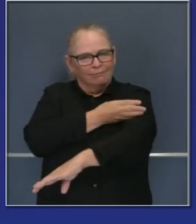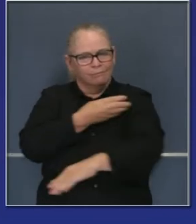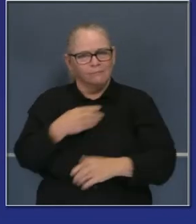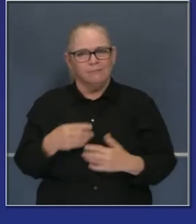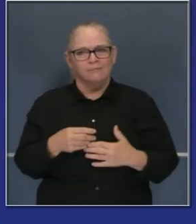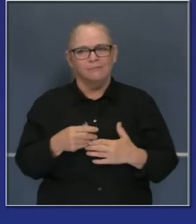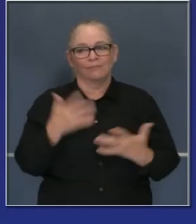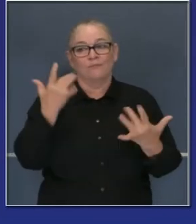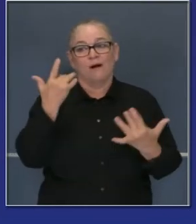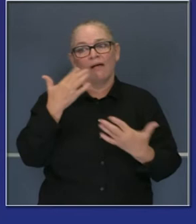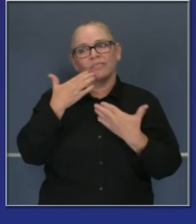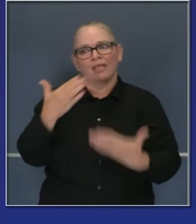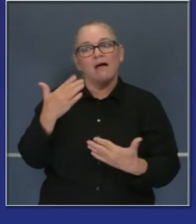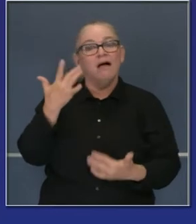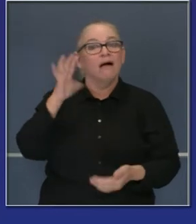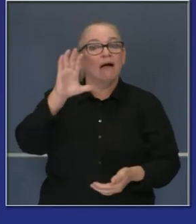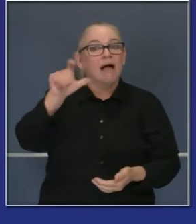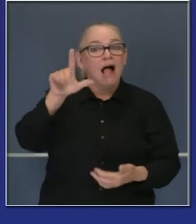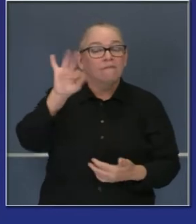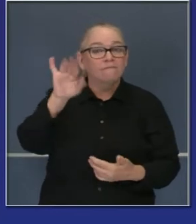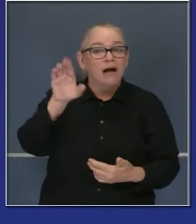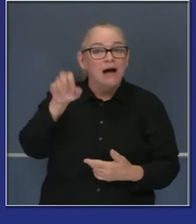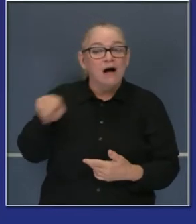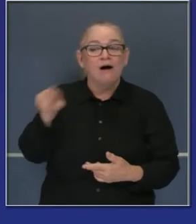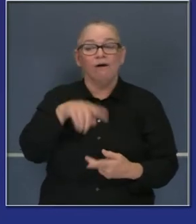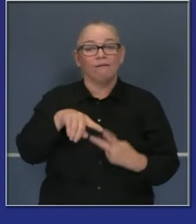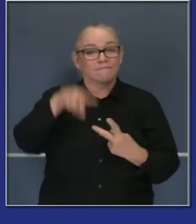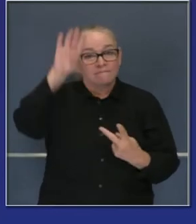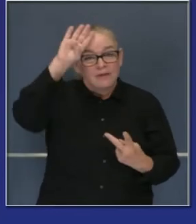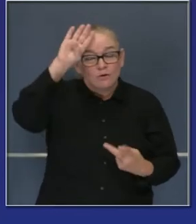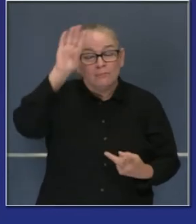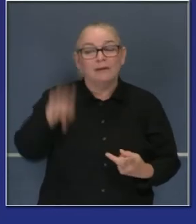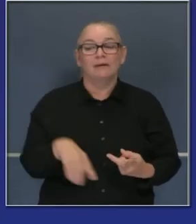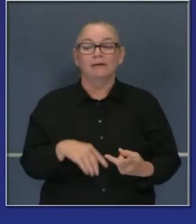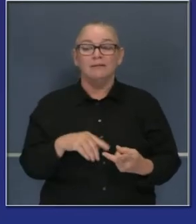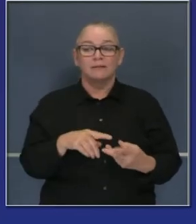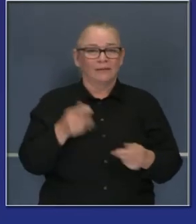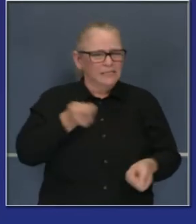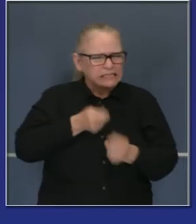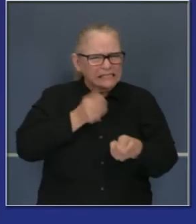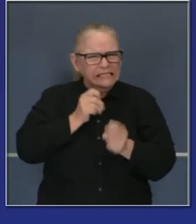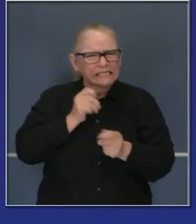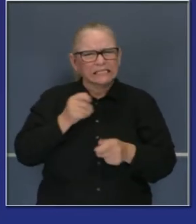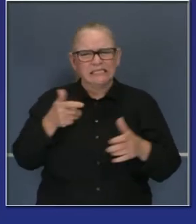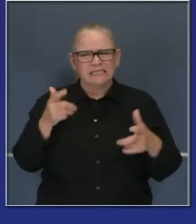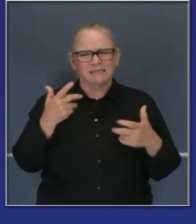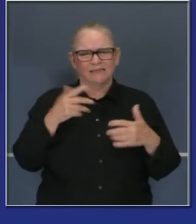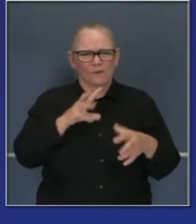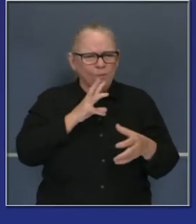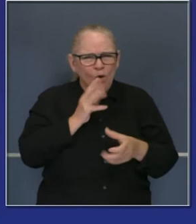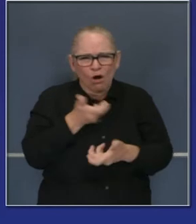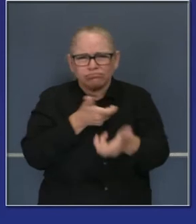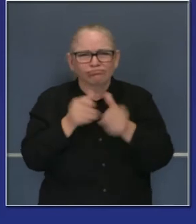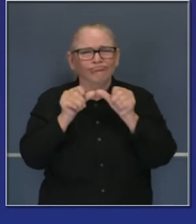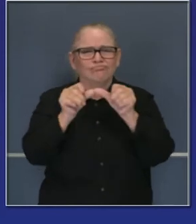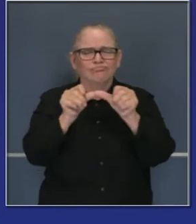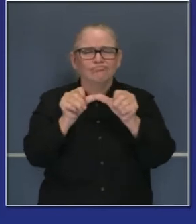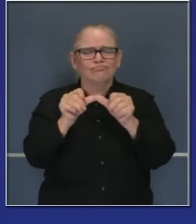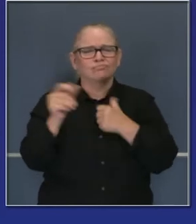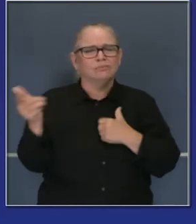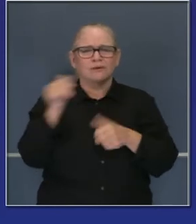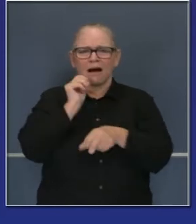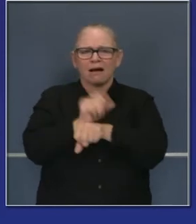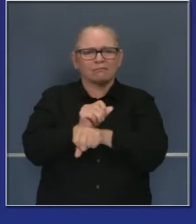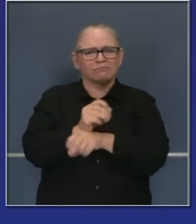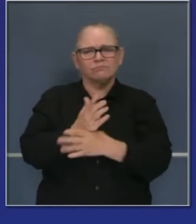es de ayuda mutua y el trabajo que incluye a los las cuadrillas de trabajadores y el clima sigue